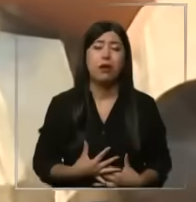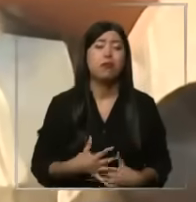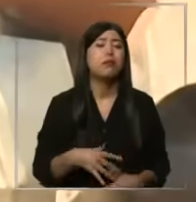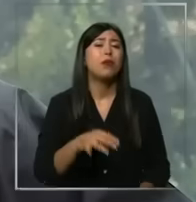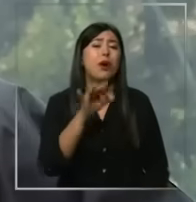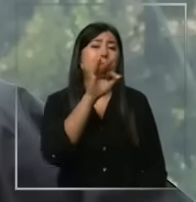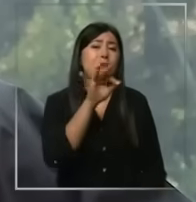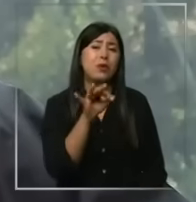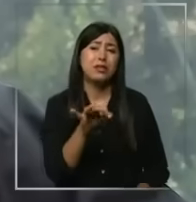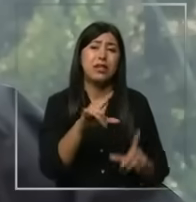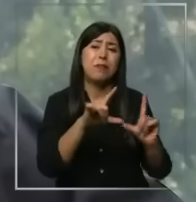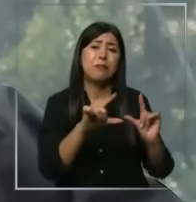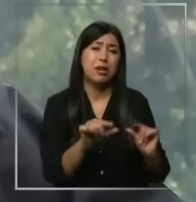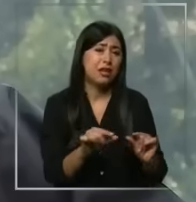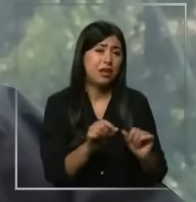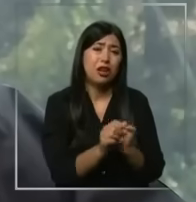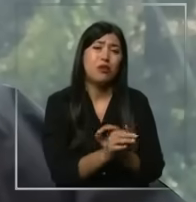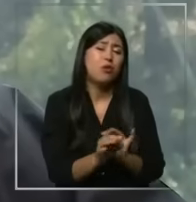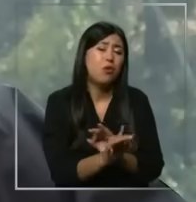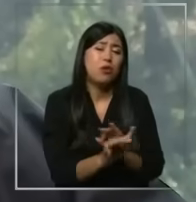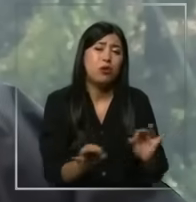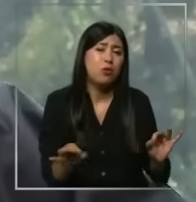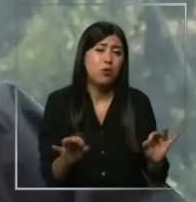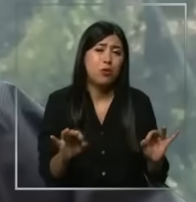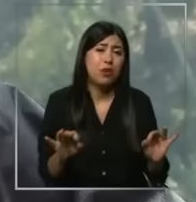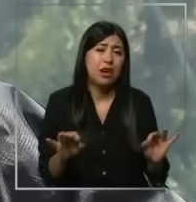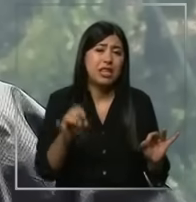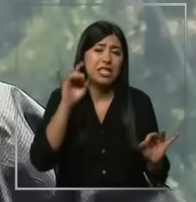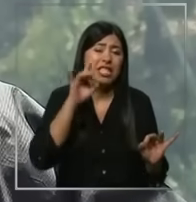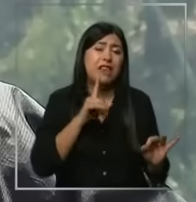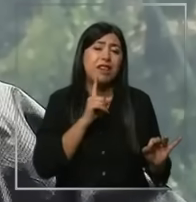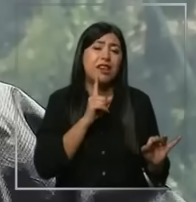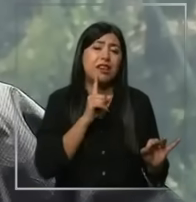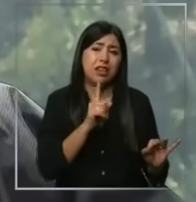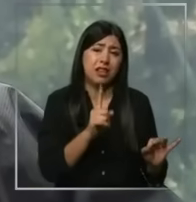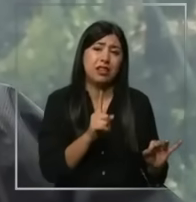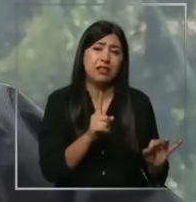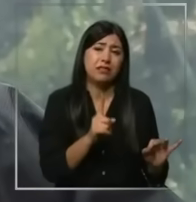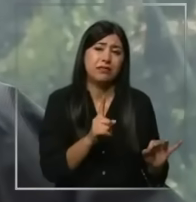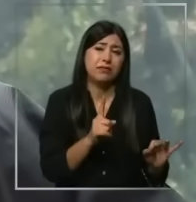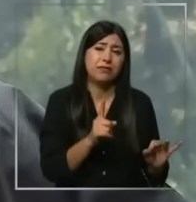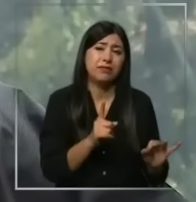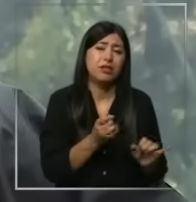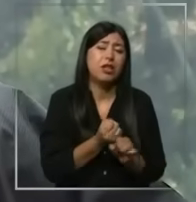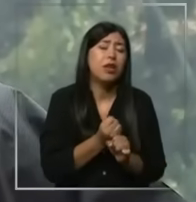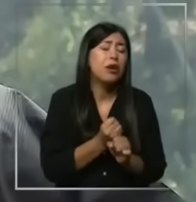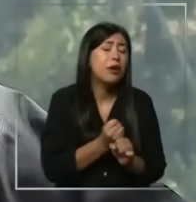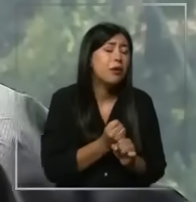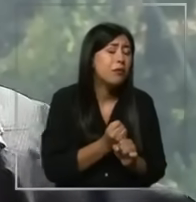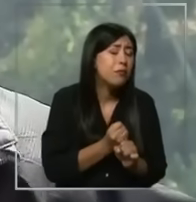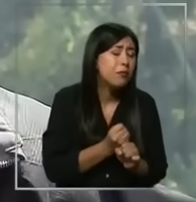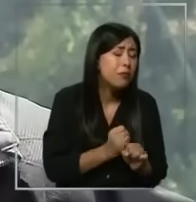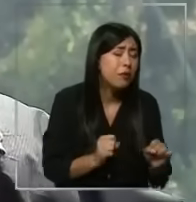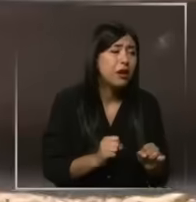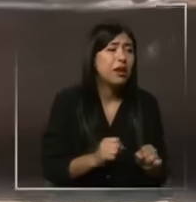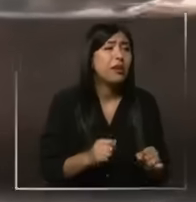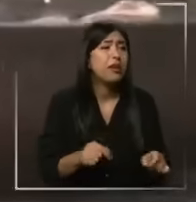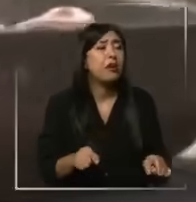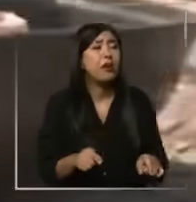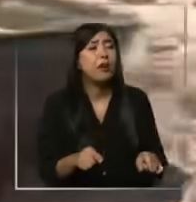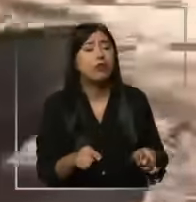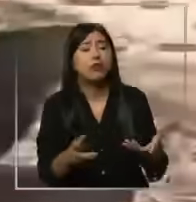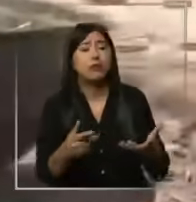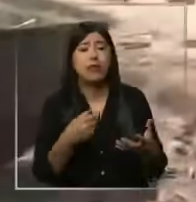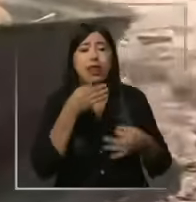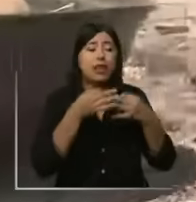porcentaje minoritario de personas que no vamos a lograr nunca identificar. Creo que no puedo dejar de mandar un mensaje de esperanza, de